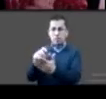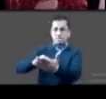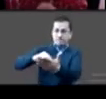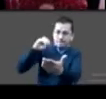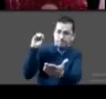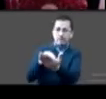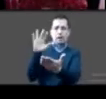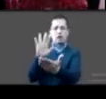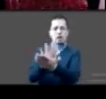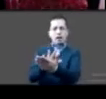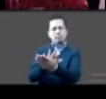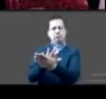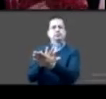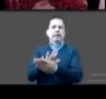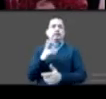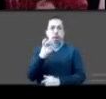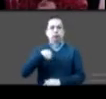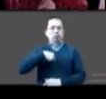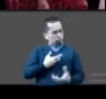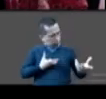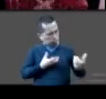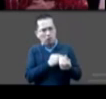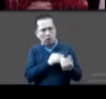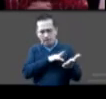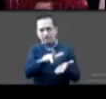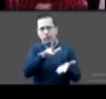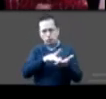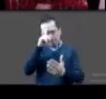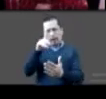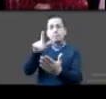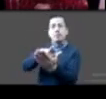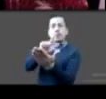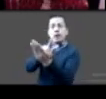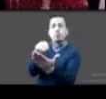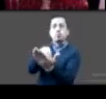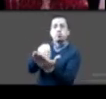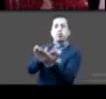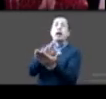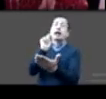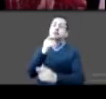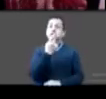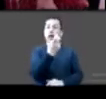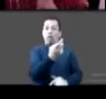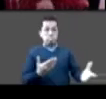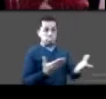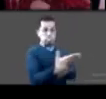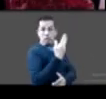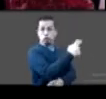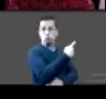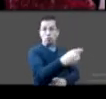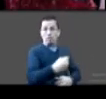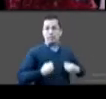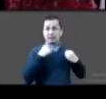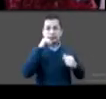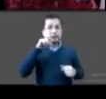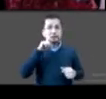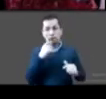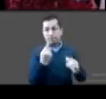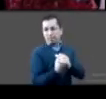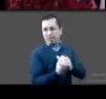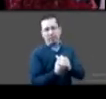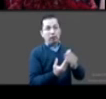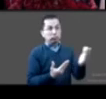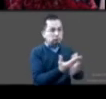cara el ataque a la intimidad sexual como un delito, ¿no? Y tenemos estas carpetas de